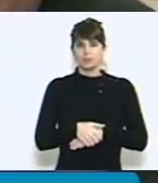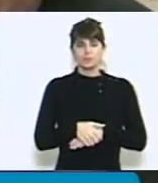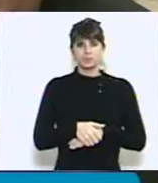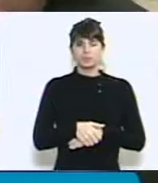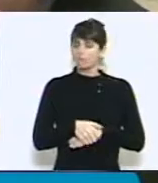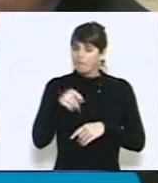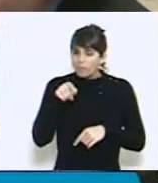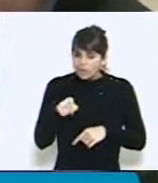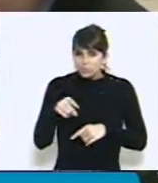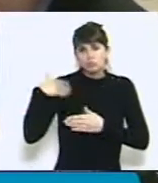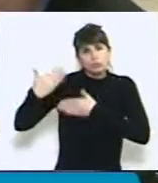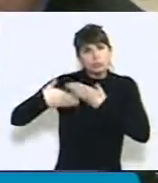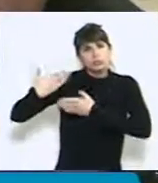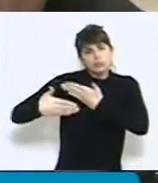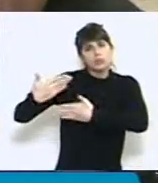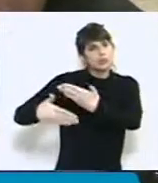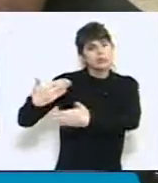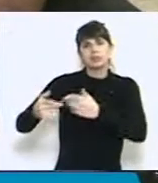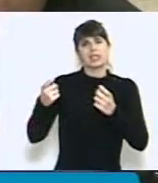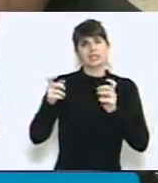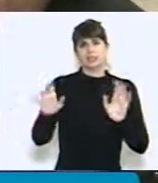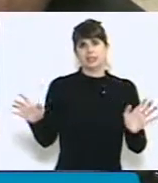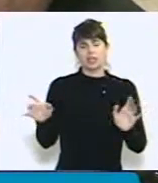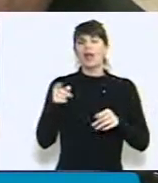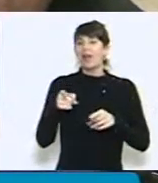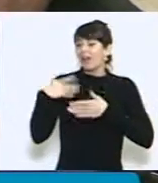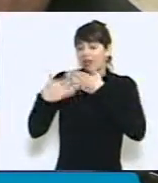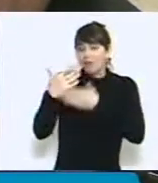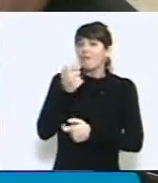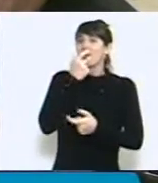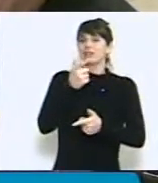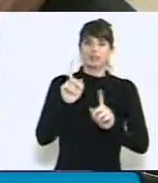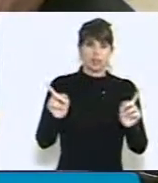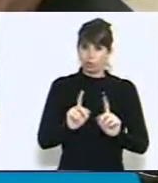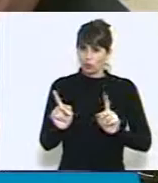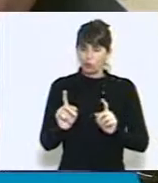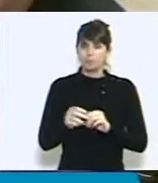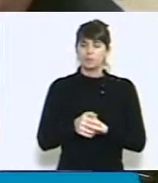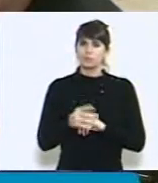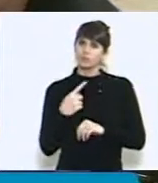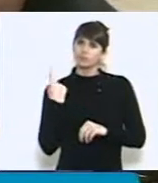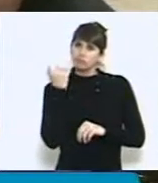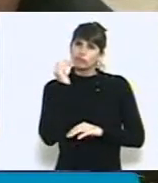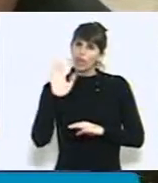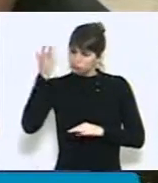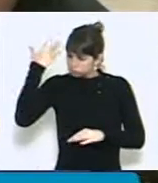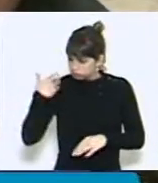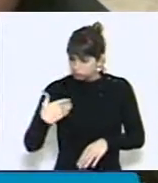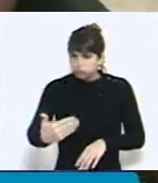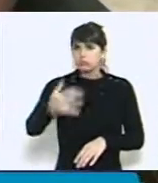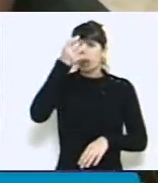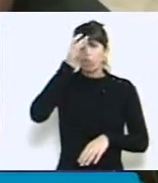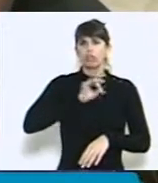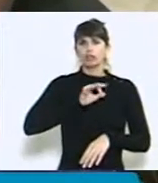un proceso que no es fácil y que hemos venido transitando en estos últimos 12 años en la